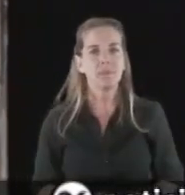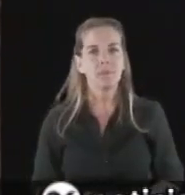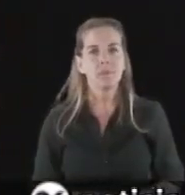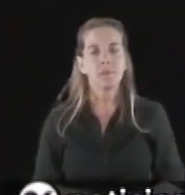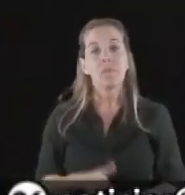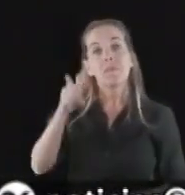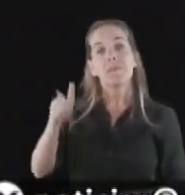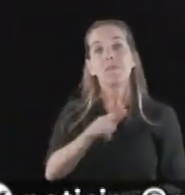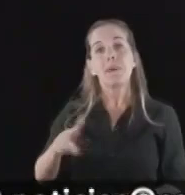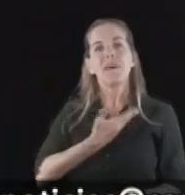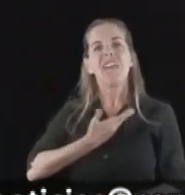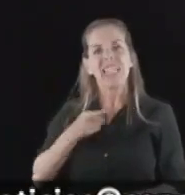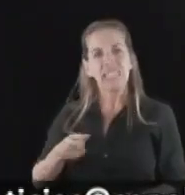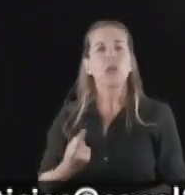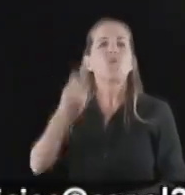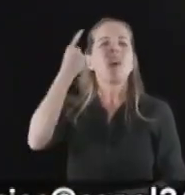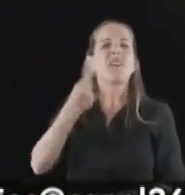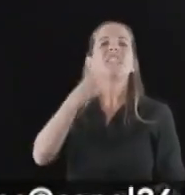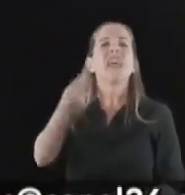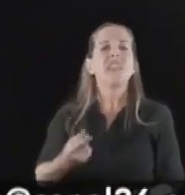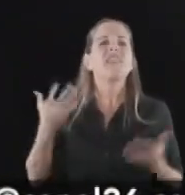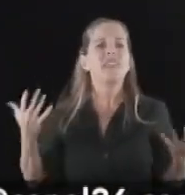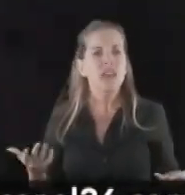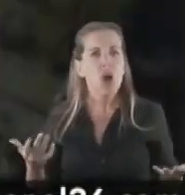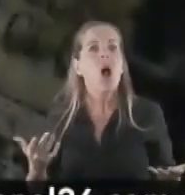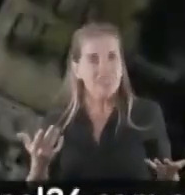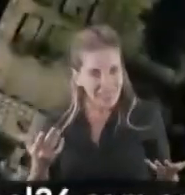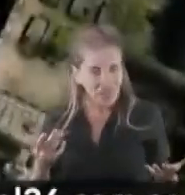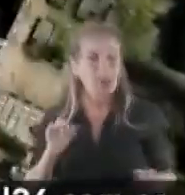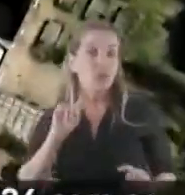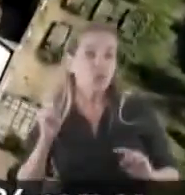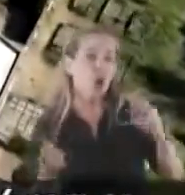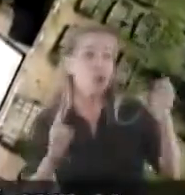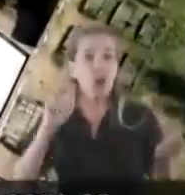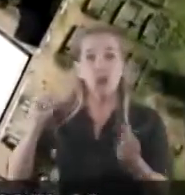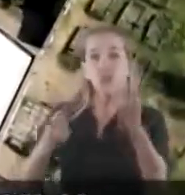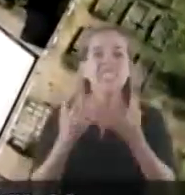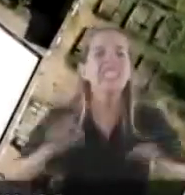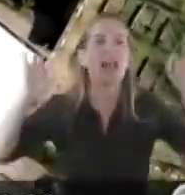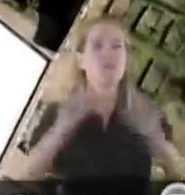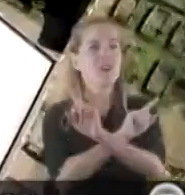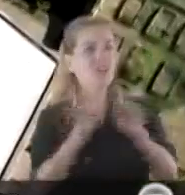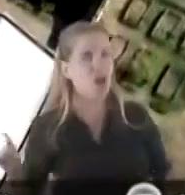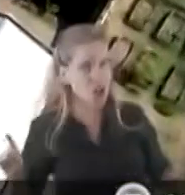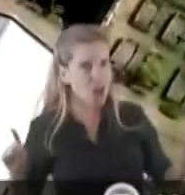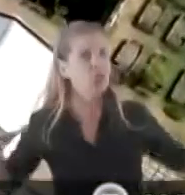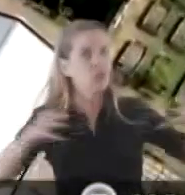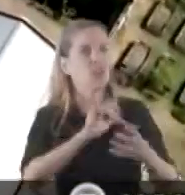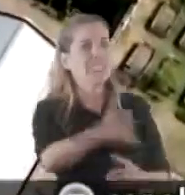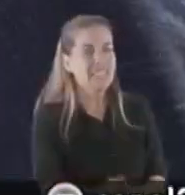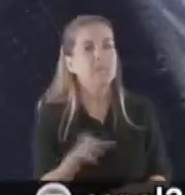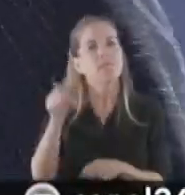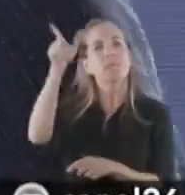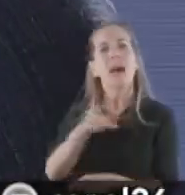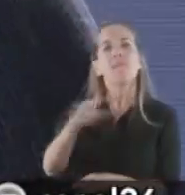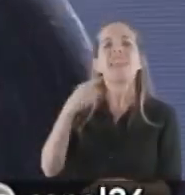El Papa dijo alguna vez que nadie se salva solo, y yo lo repito siempre. Cuando dijo nadie se salva solo,